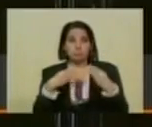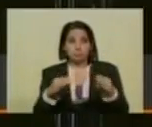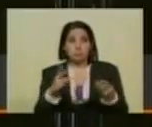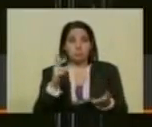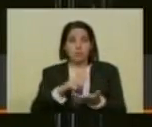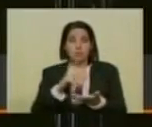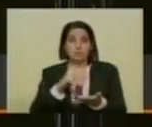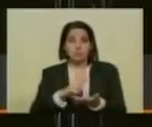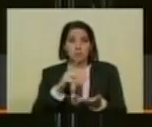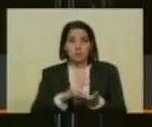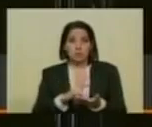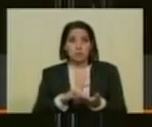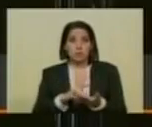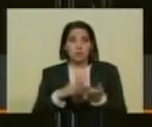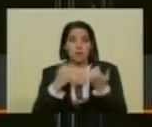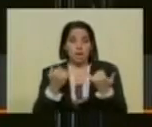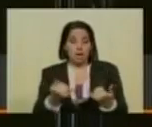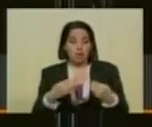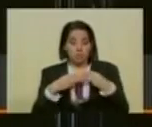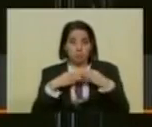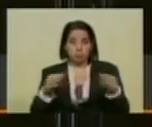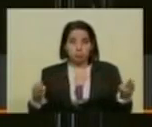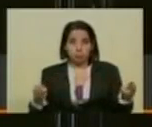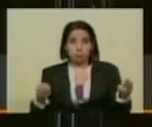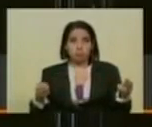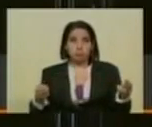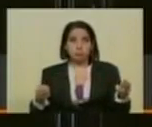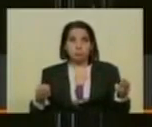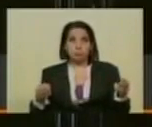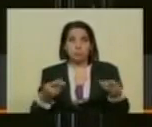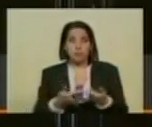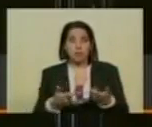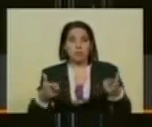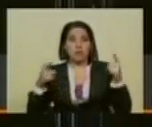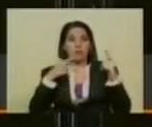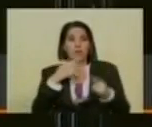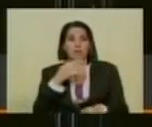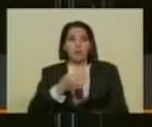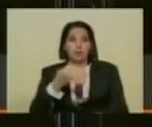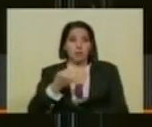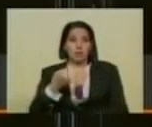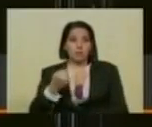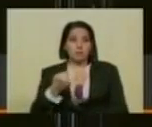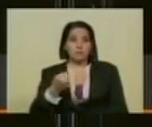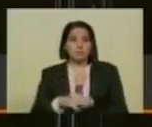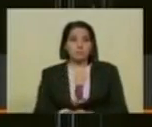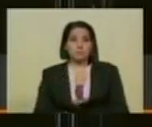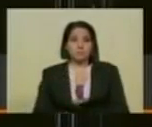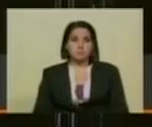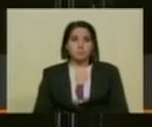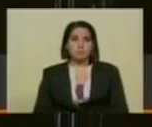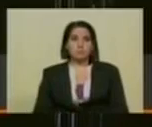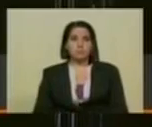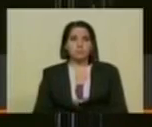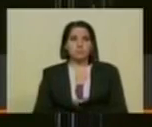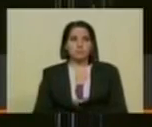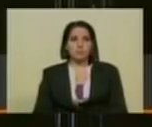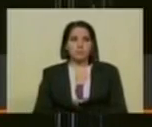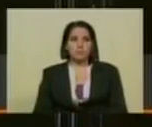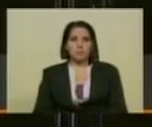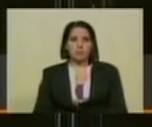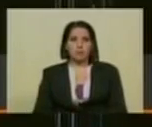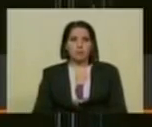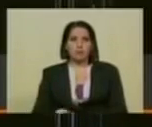participativa, y abrió las compuertas a las verdaderas libertades para los excluidos